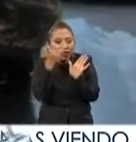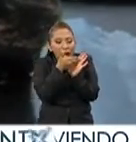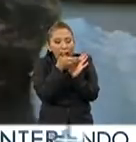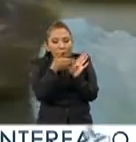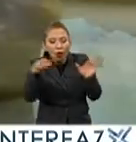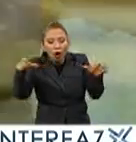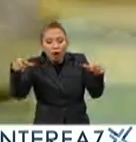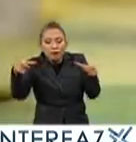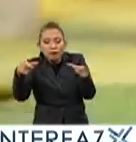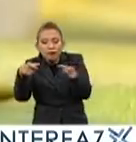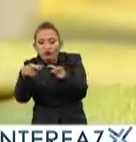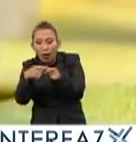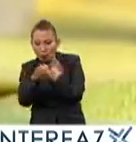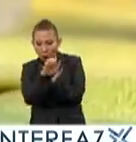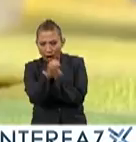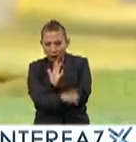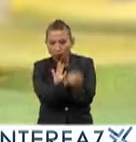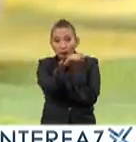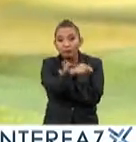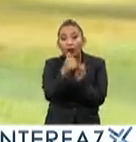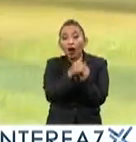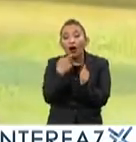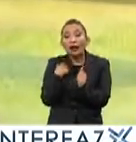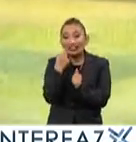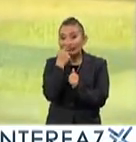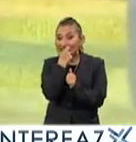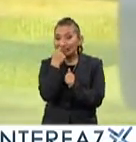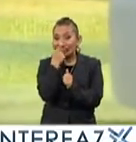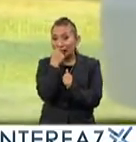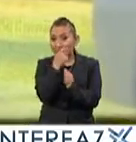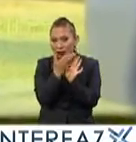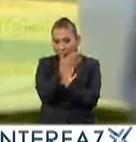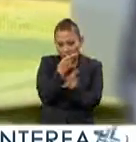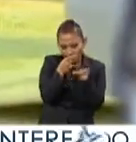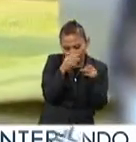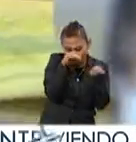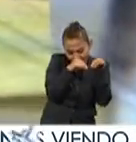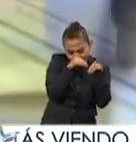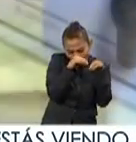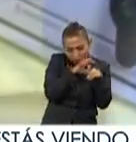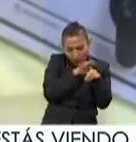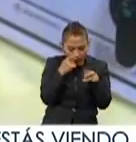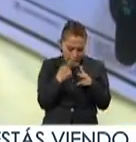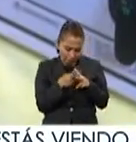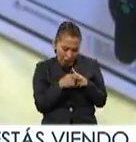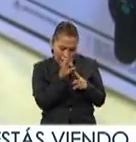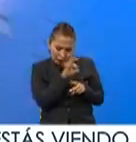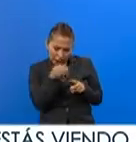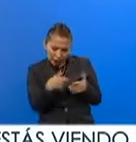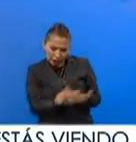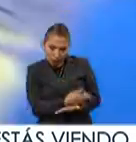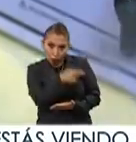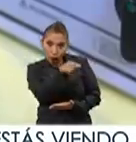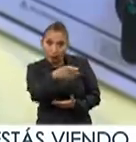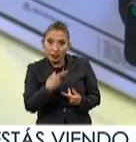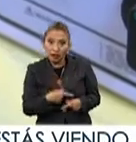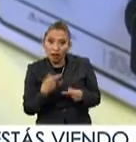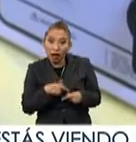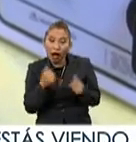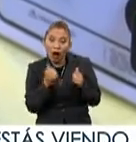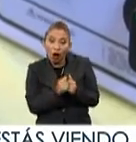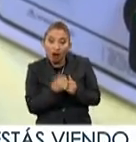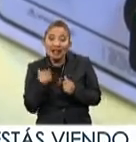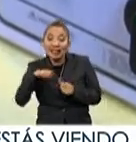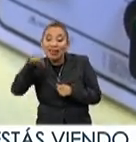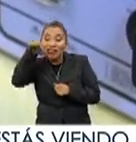el paso del tiempo. Por ejemplo, a través de los dientes y con una previa preparación, se puede calcular la fecha de nacimiento de una persona